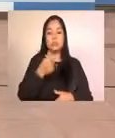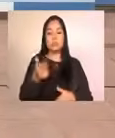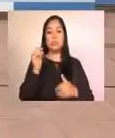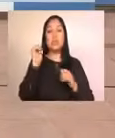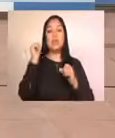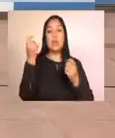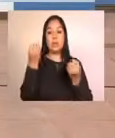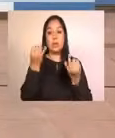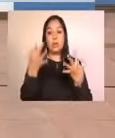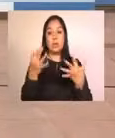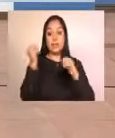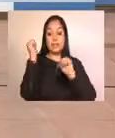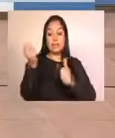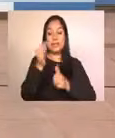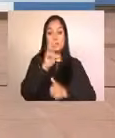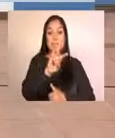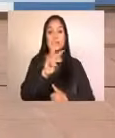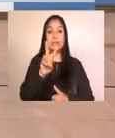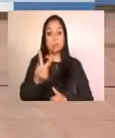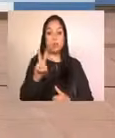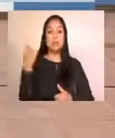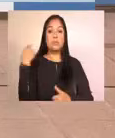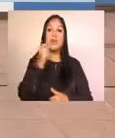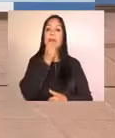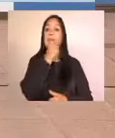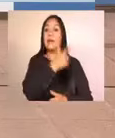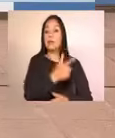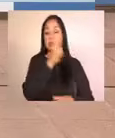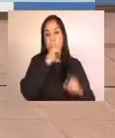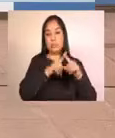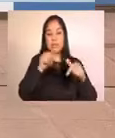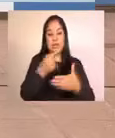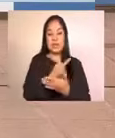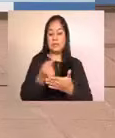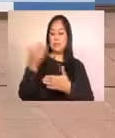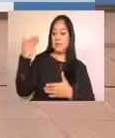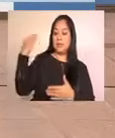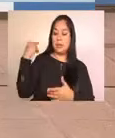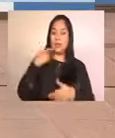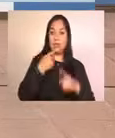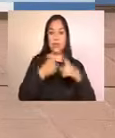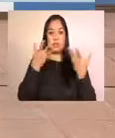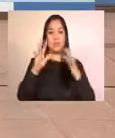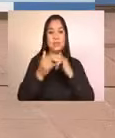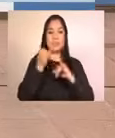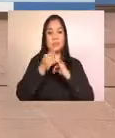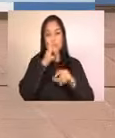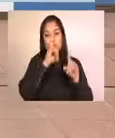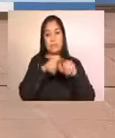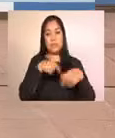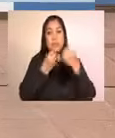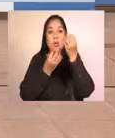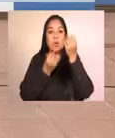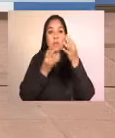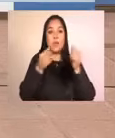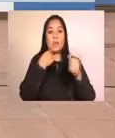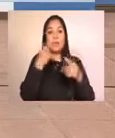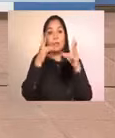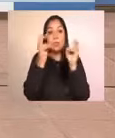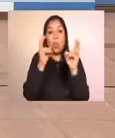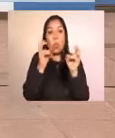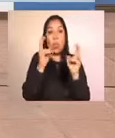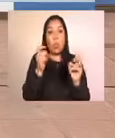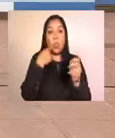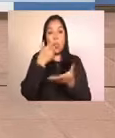1532 para recibir denuncias. Precisamente la semana anterior terminábamos con el reporte sobre auditorías que